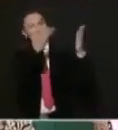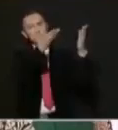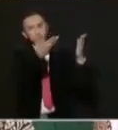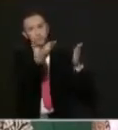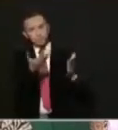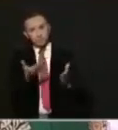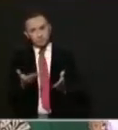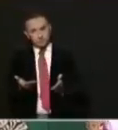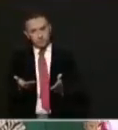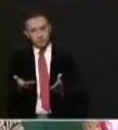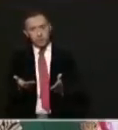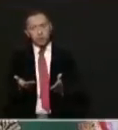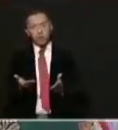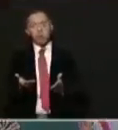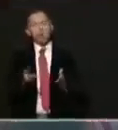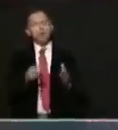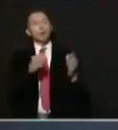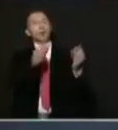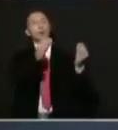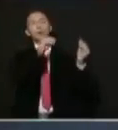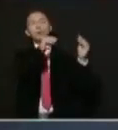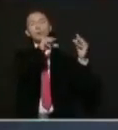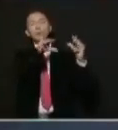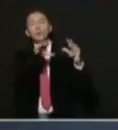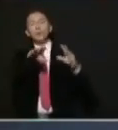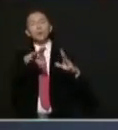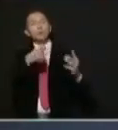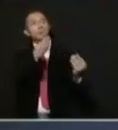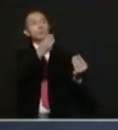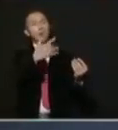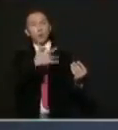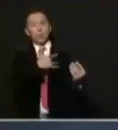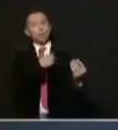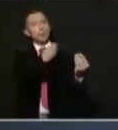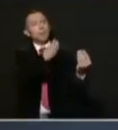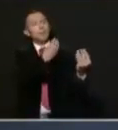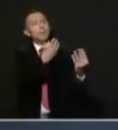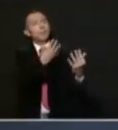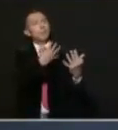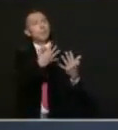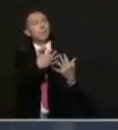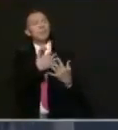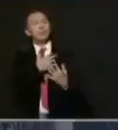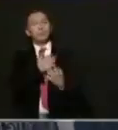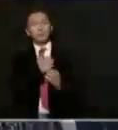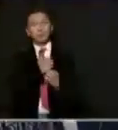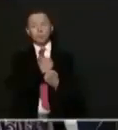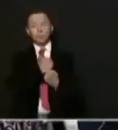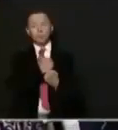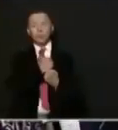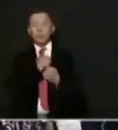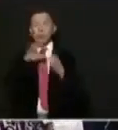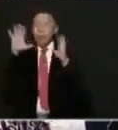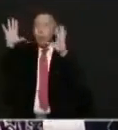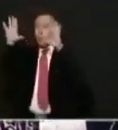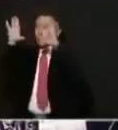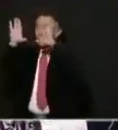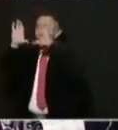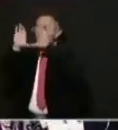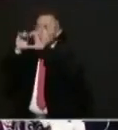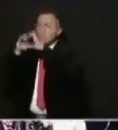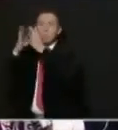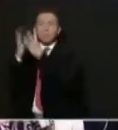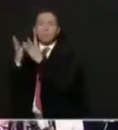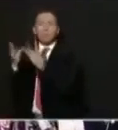Que la luz inunde nuestros corazones. Que la oscuridad se disipe, que